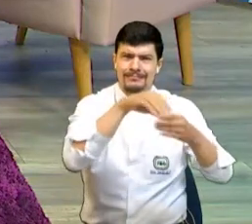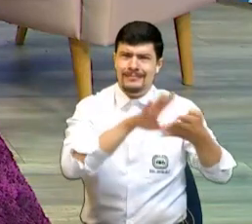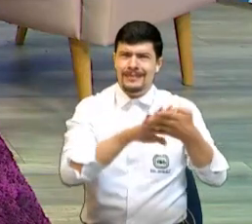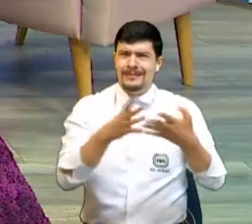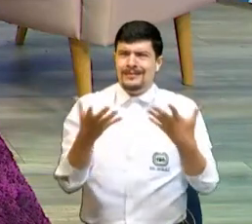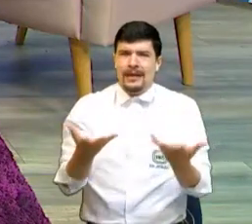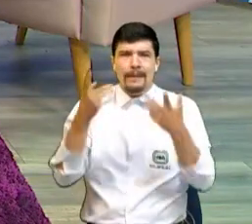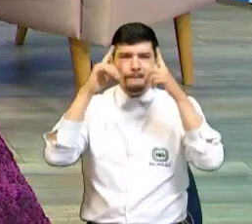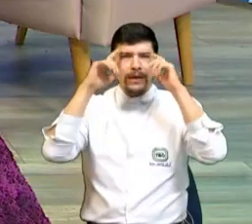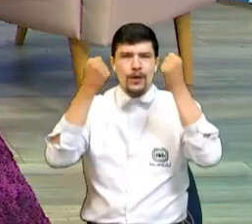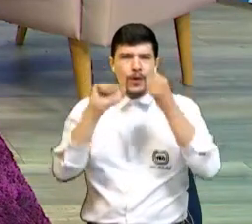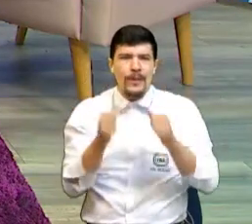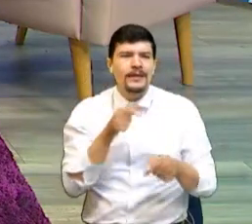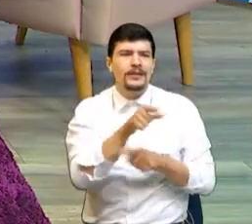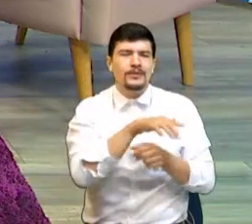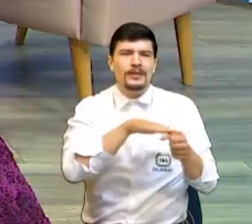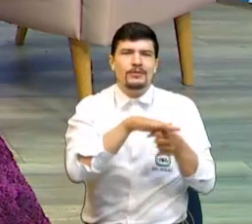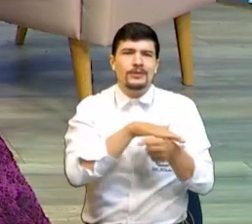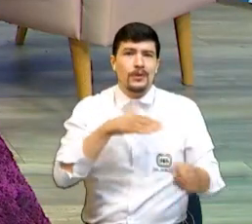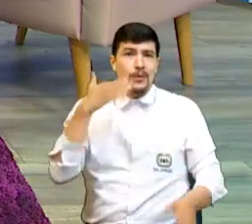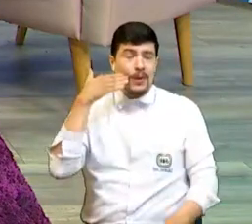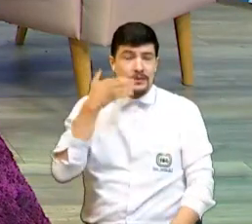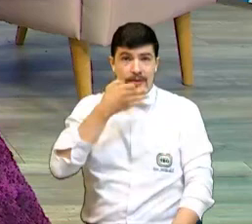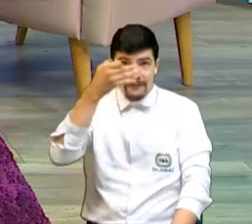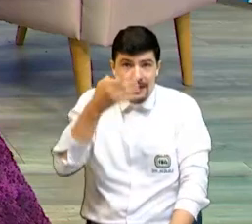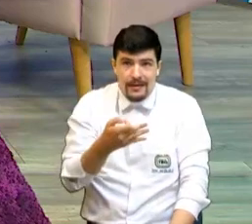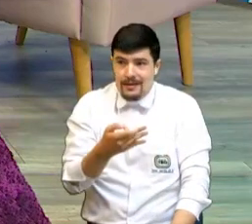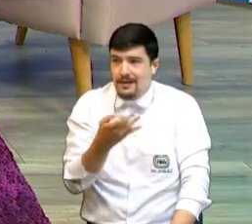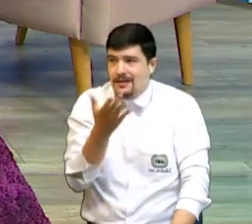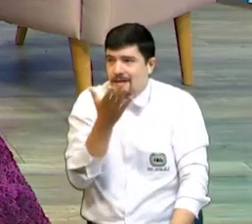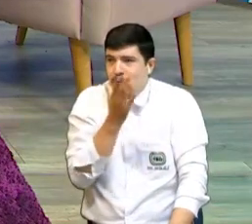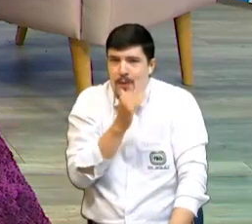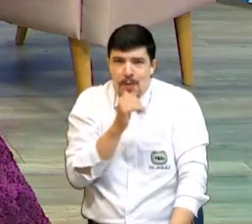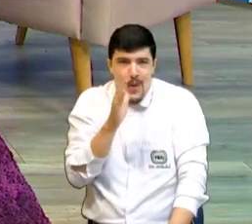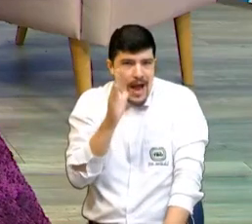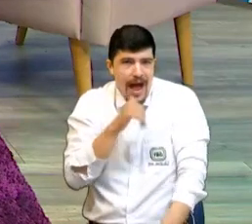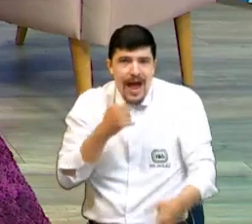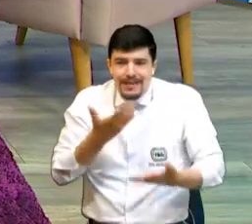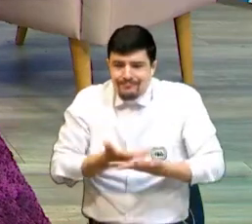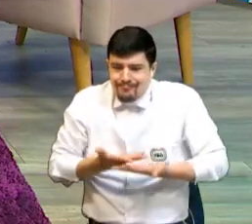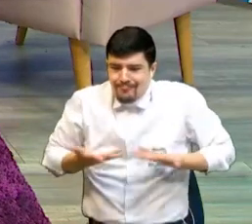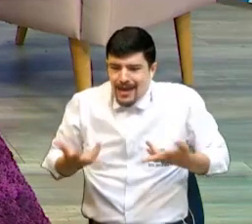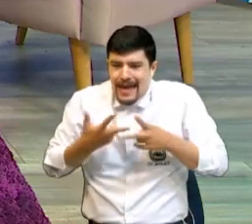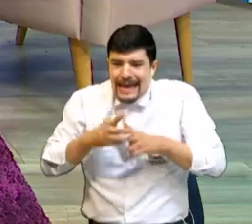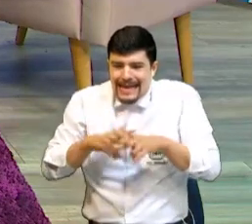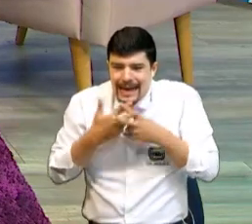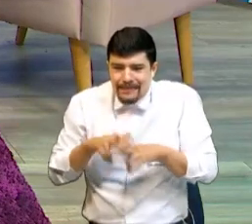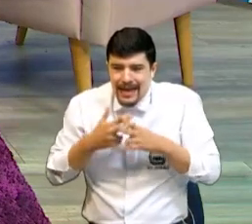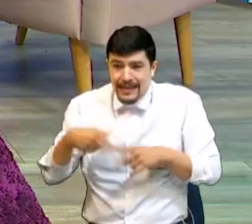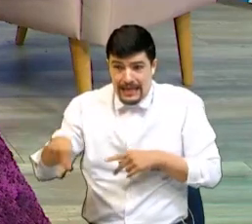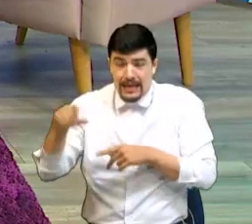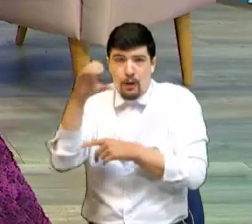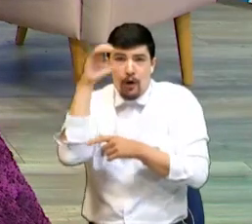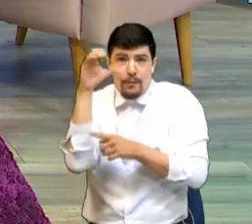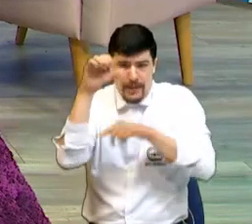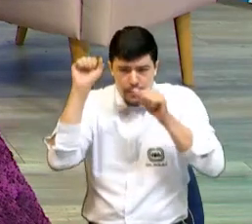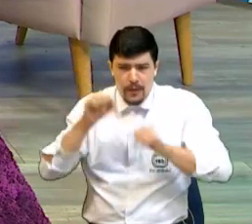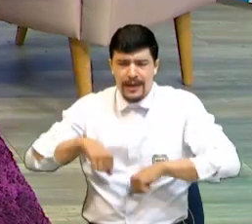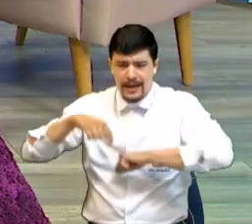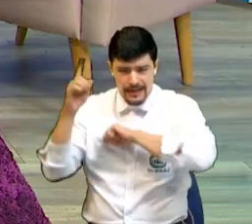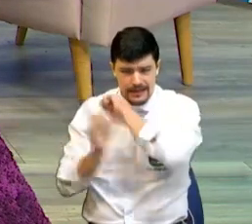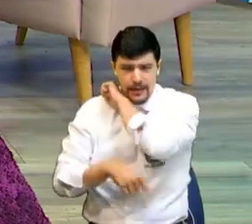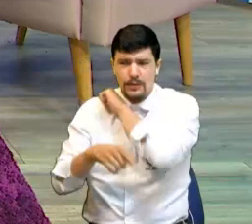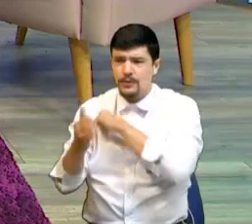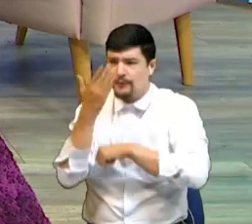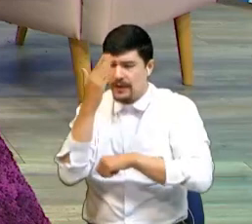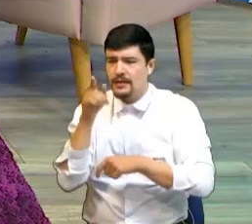es preocupante esta situación cuando verdaderamente no hay los elementos suficientes para condenar a una persona frente a esta